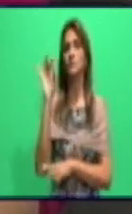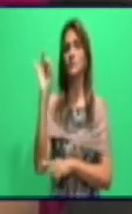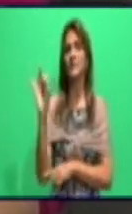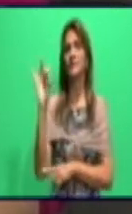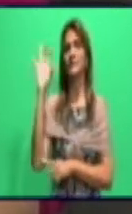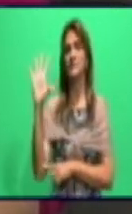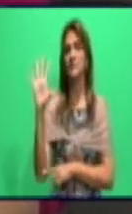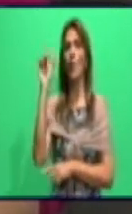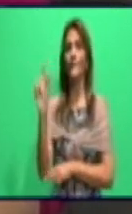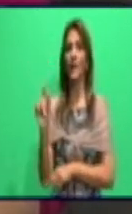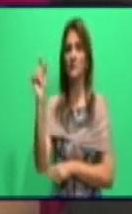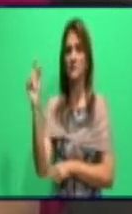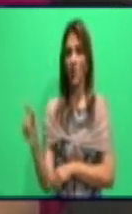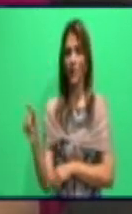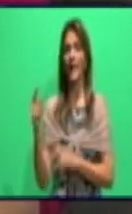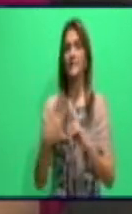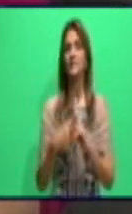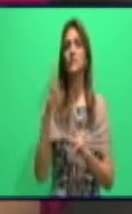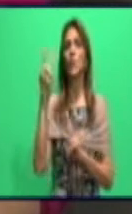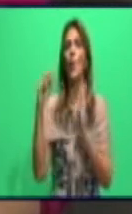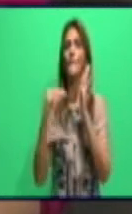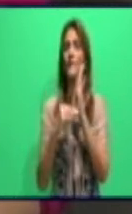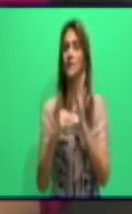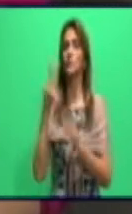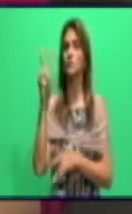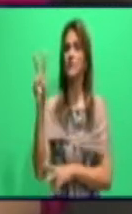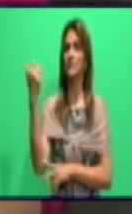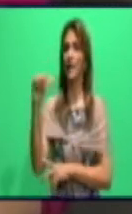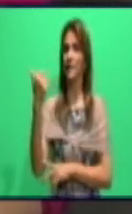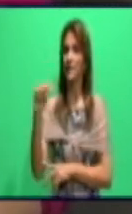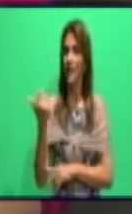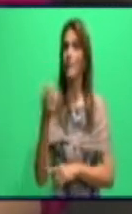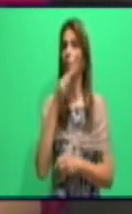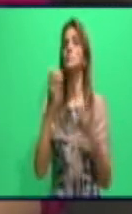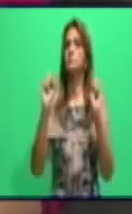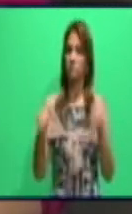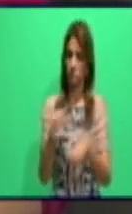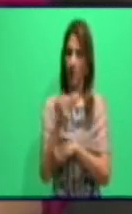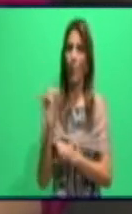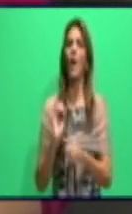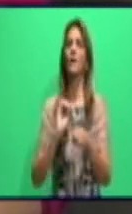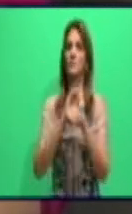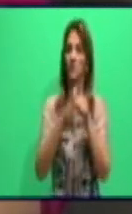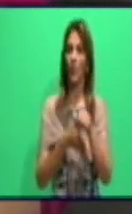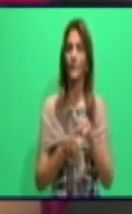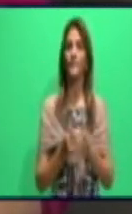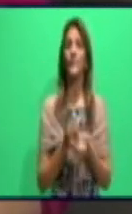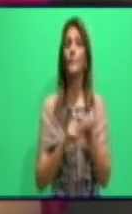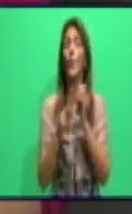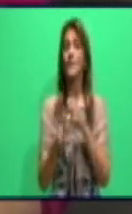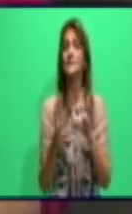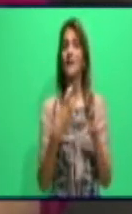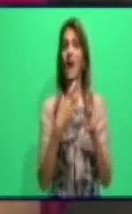475 personas y 2.210 por concepto de contacto. La provincia acumula un total